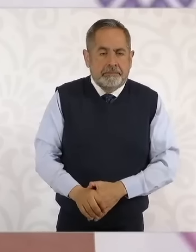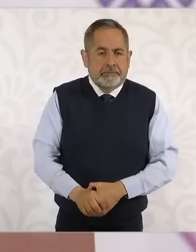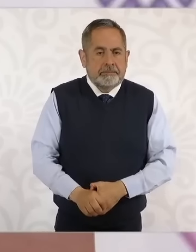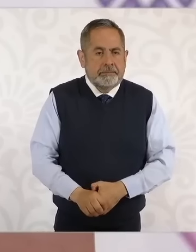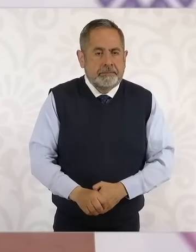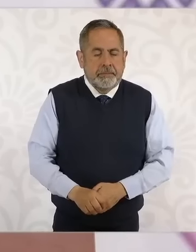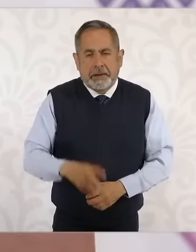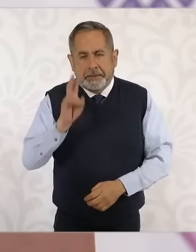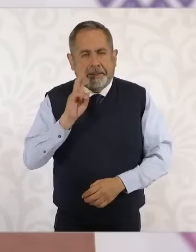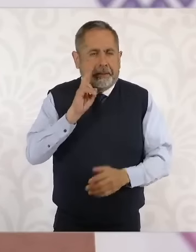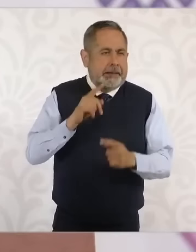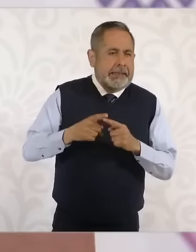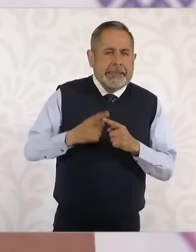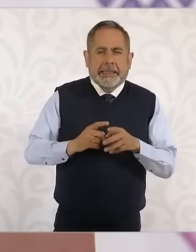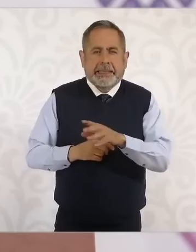Vamos a ver,